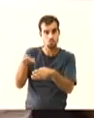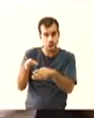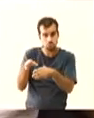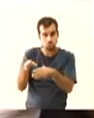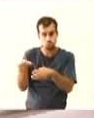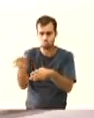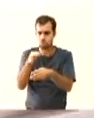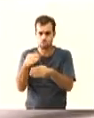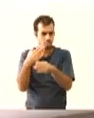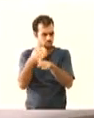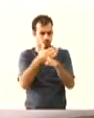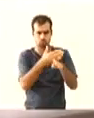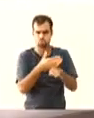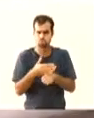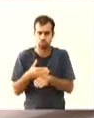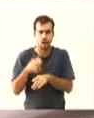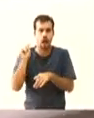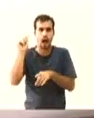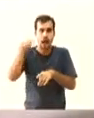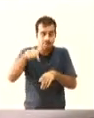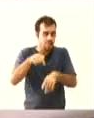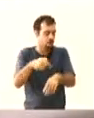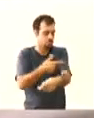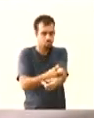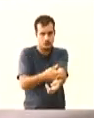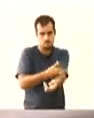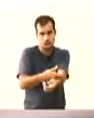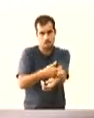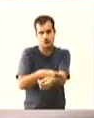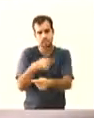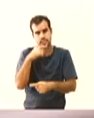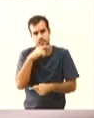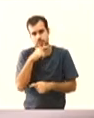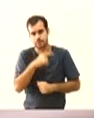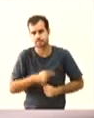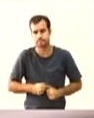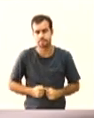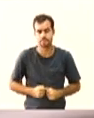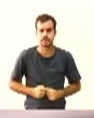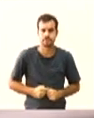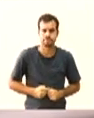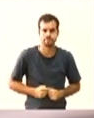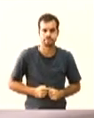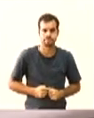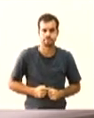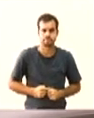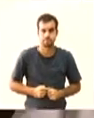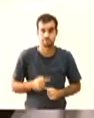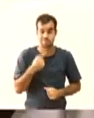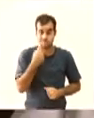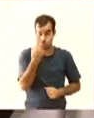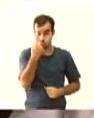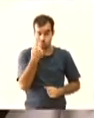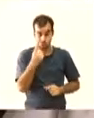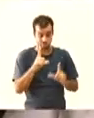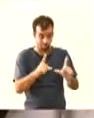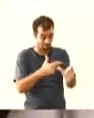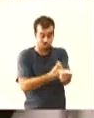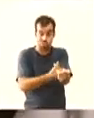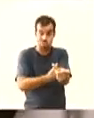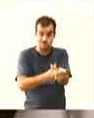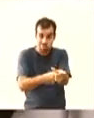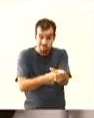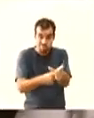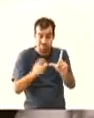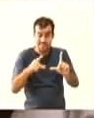de los municipios y ahí entonces realizar las donaciones voluntarias de sangre. Siempre decimos que una sola bolsita de sangre que done un